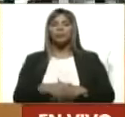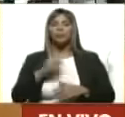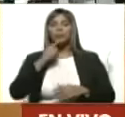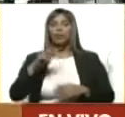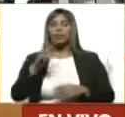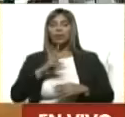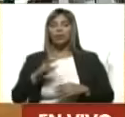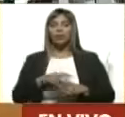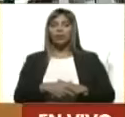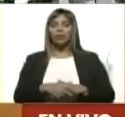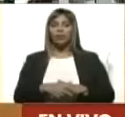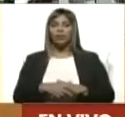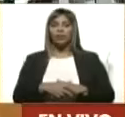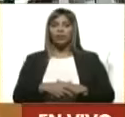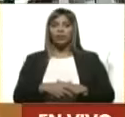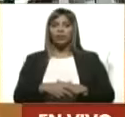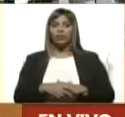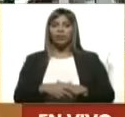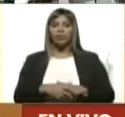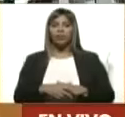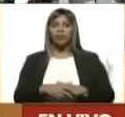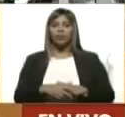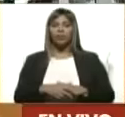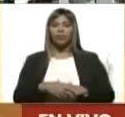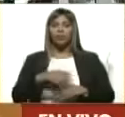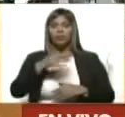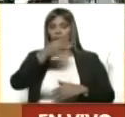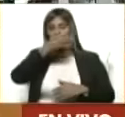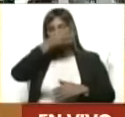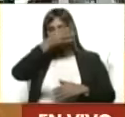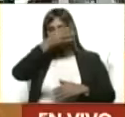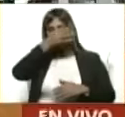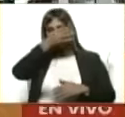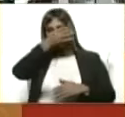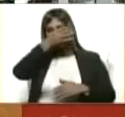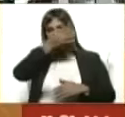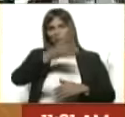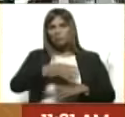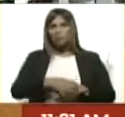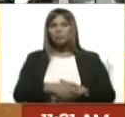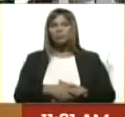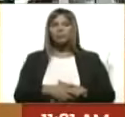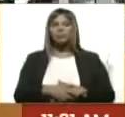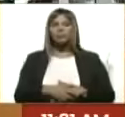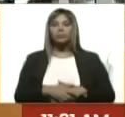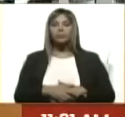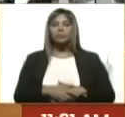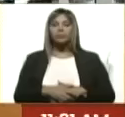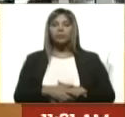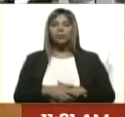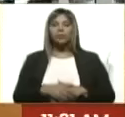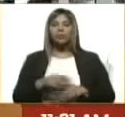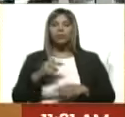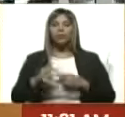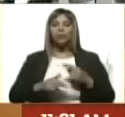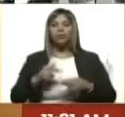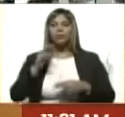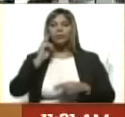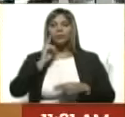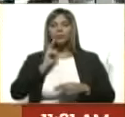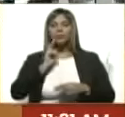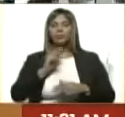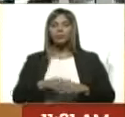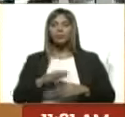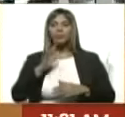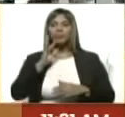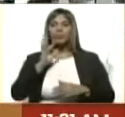vaya por un barranco, porque ellos creen que de esa manera van a debilitar la revolución bolivariana, creen que